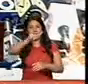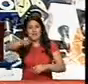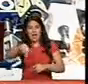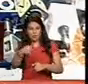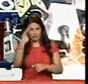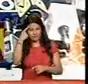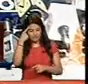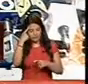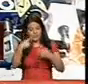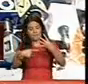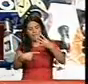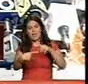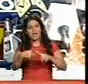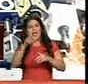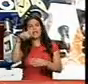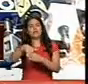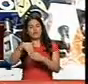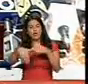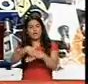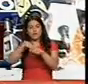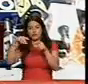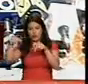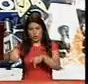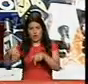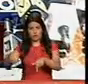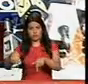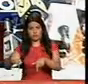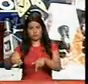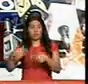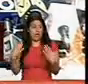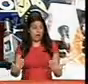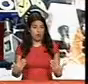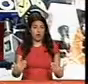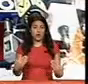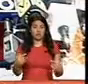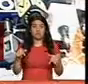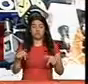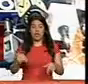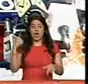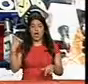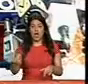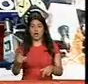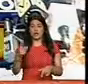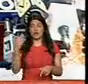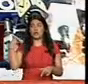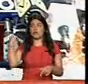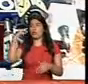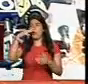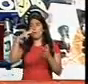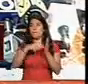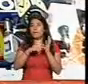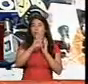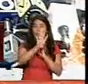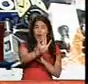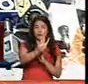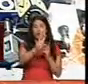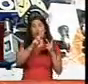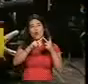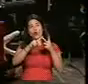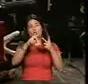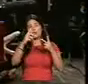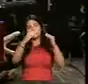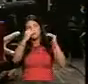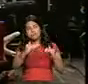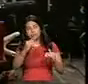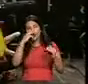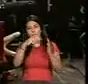elecciones para gobernadores esta en tiempos de revolución hemos tenido la del 2000 2004 2008